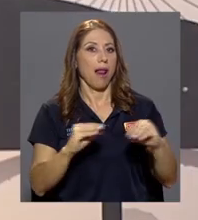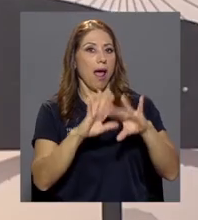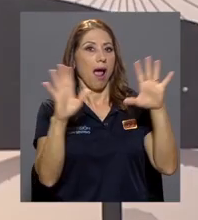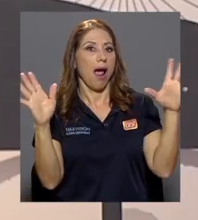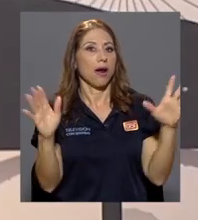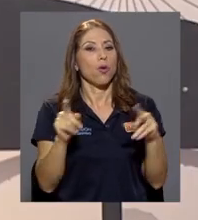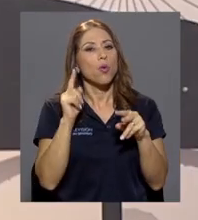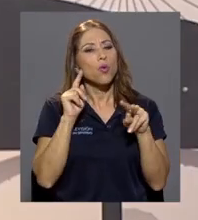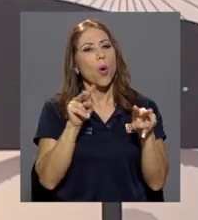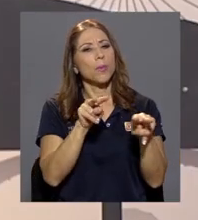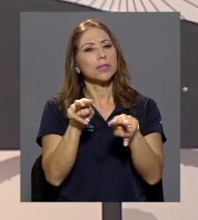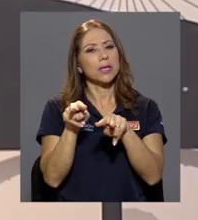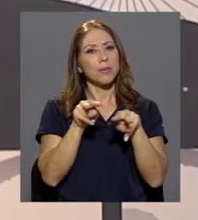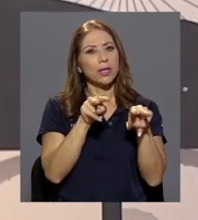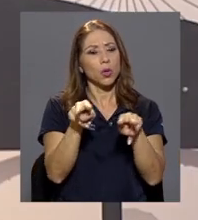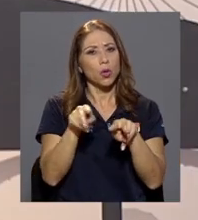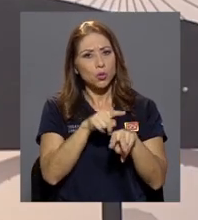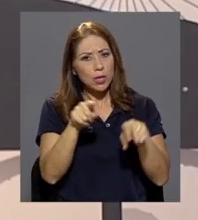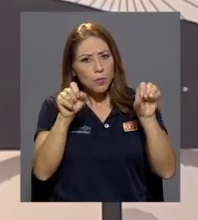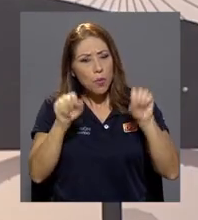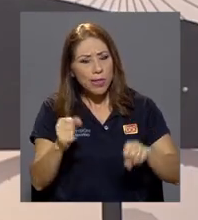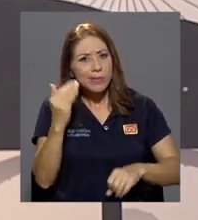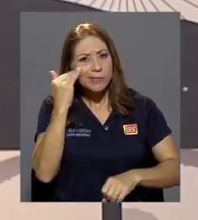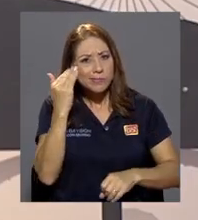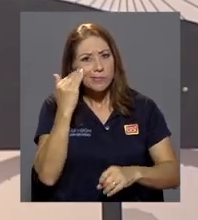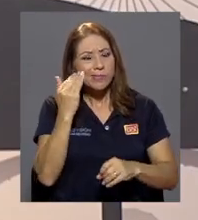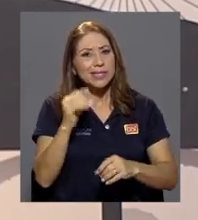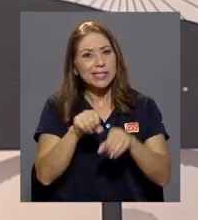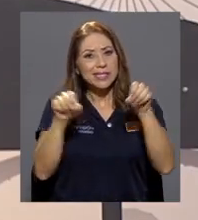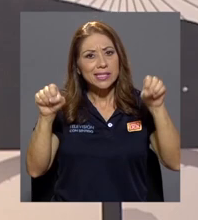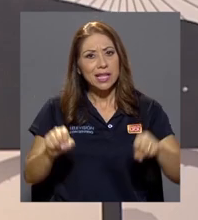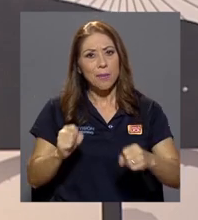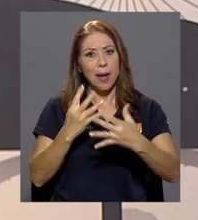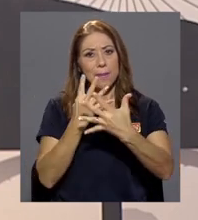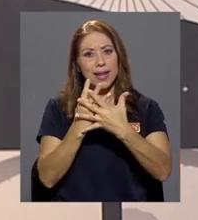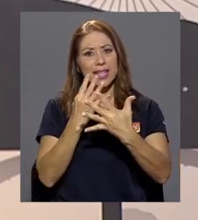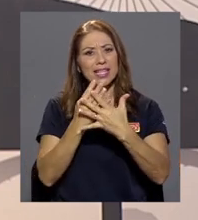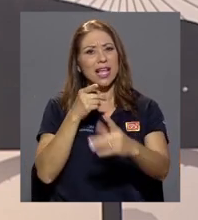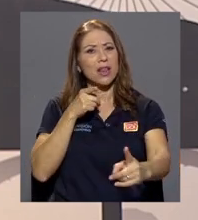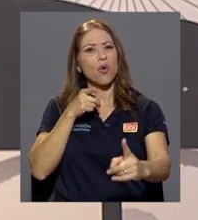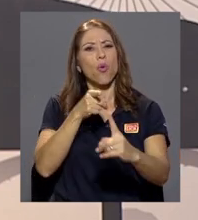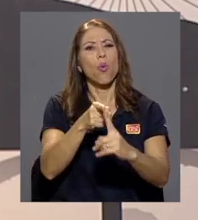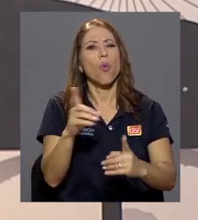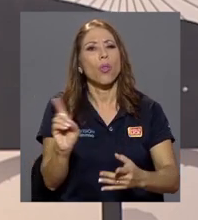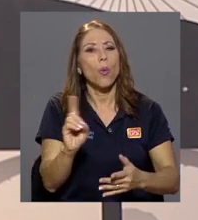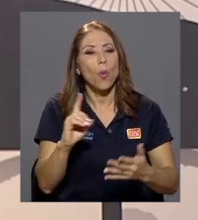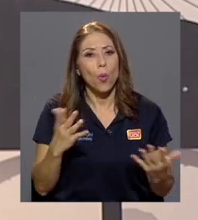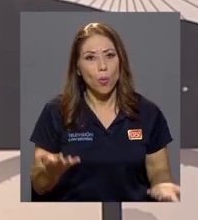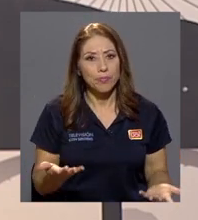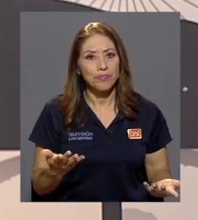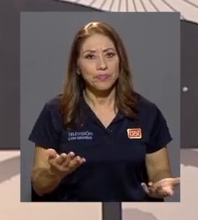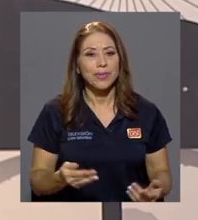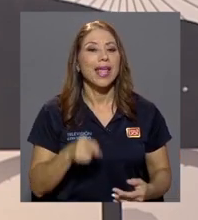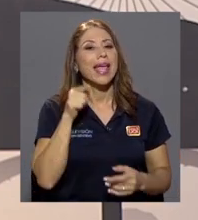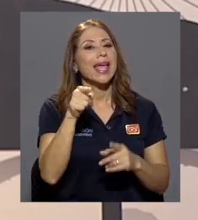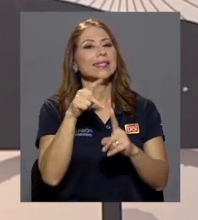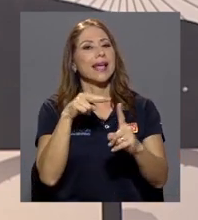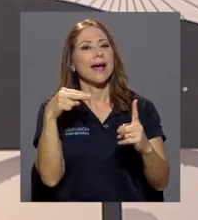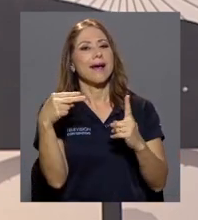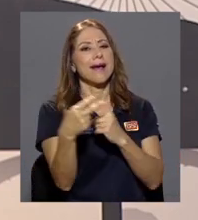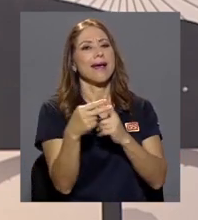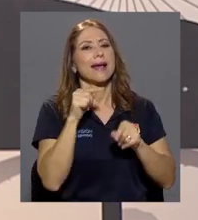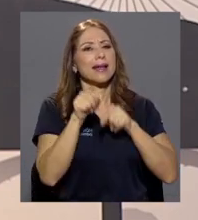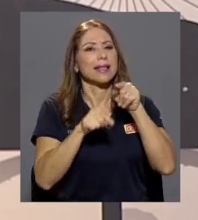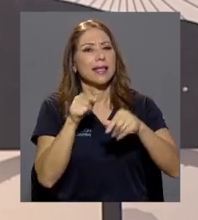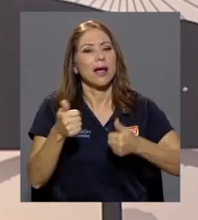usted puede tener una lectura muy clara de hacia dónde debería ir el sistema penitenciario cuál es esa mirada